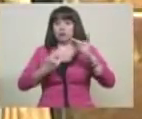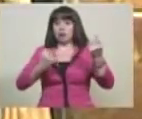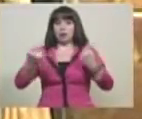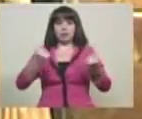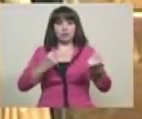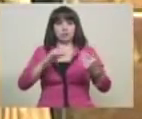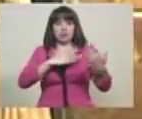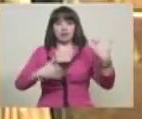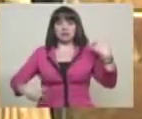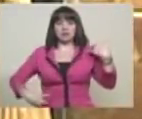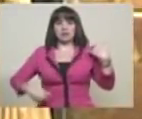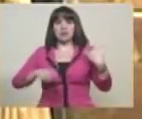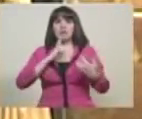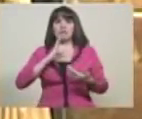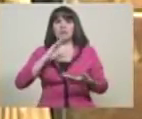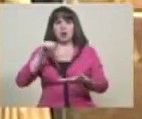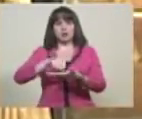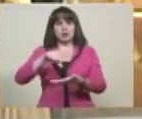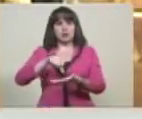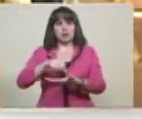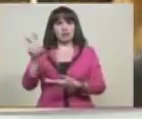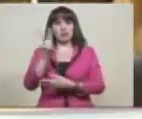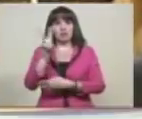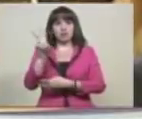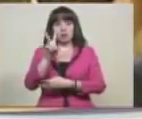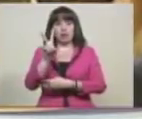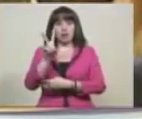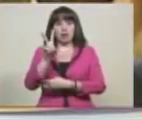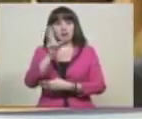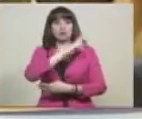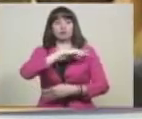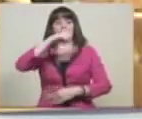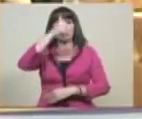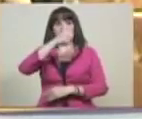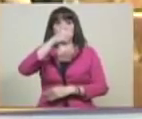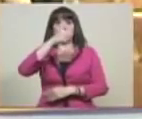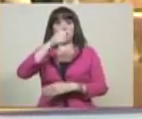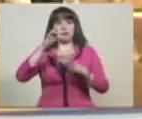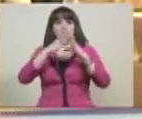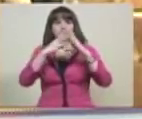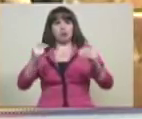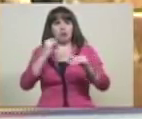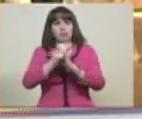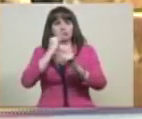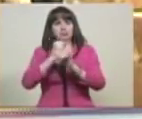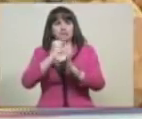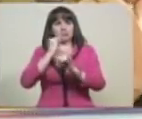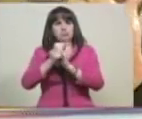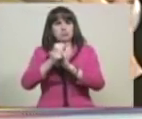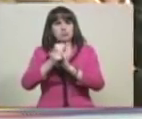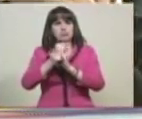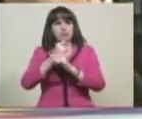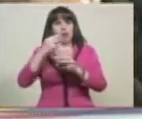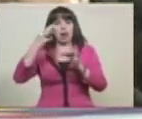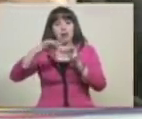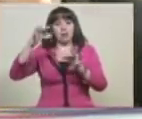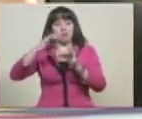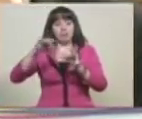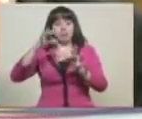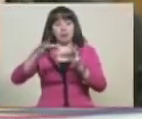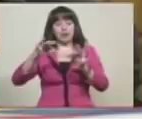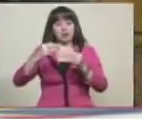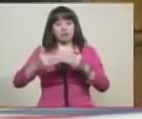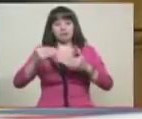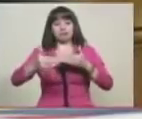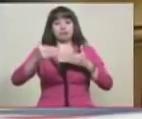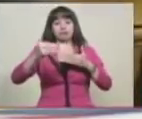el presidente del Banco Central de Venezuela, su directiva, el superintendente de la criptomoneda, el petro, que pique y se